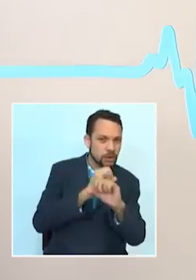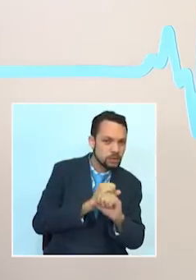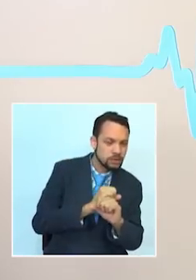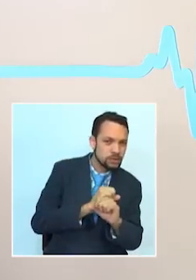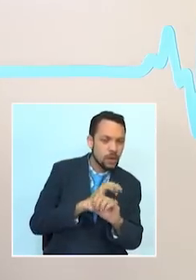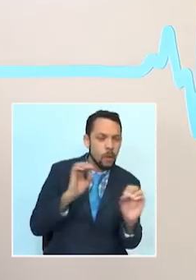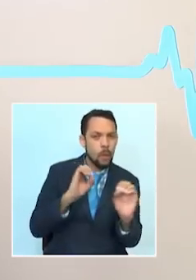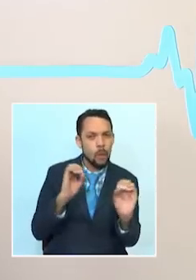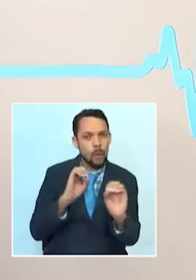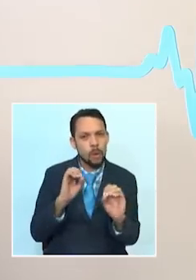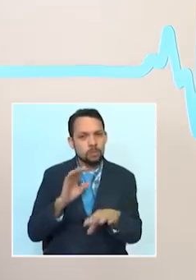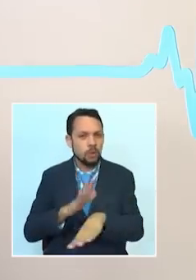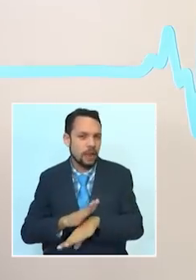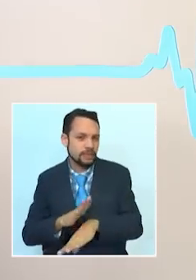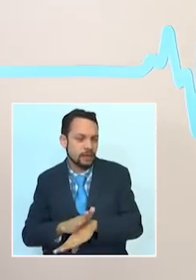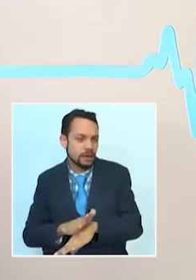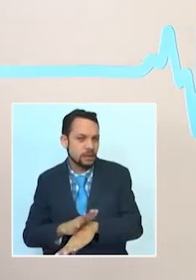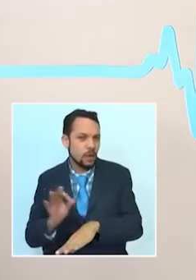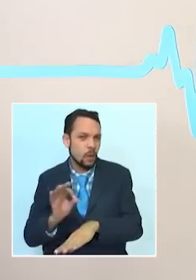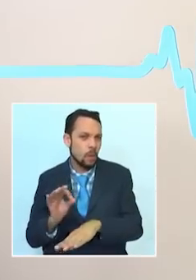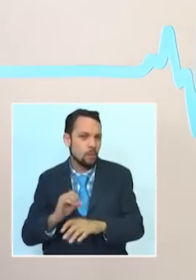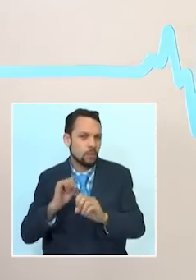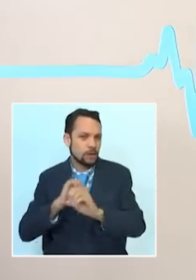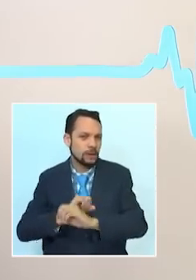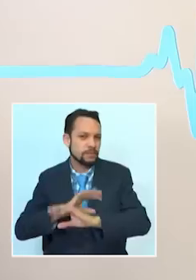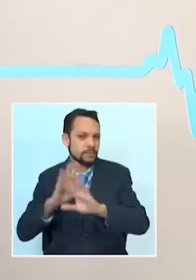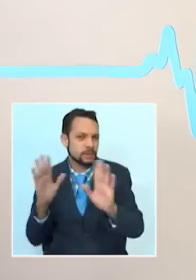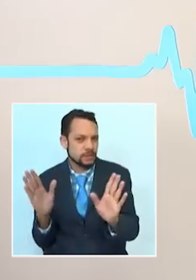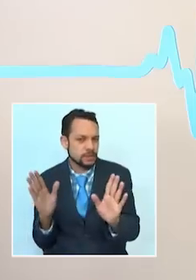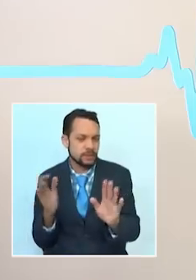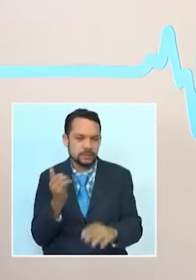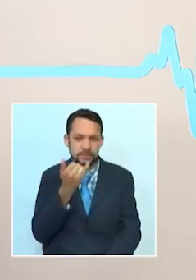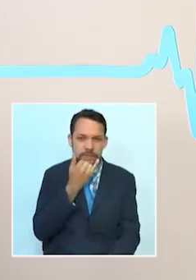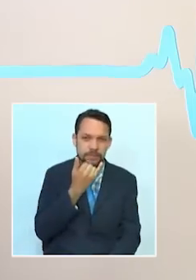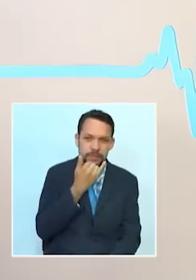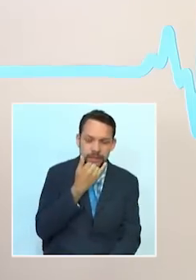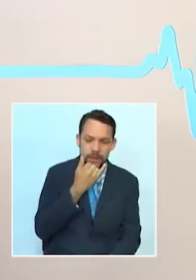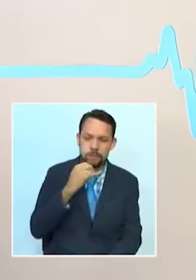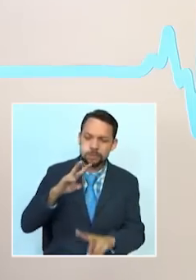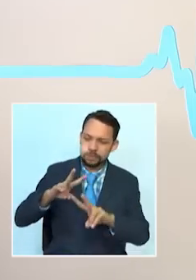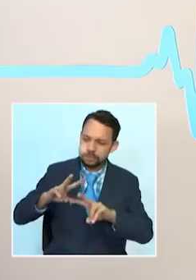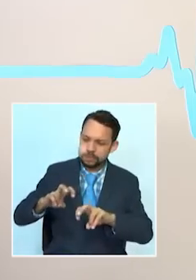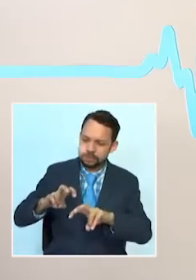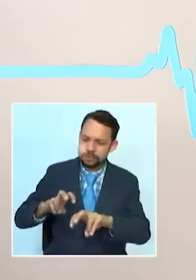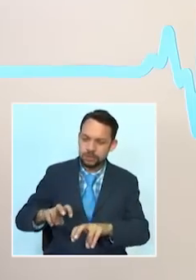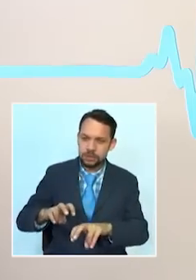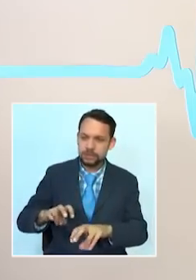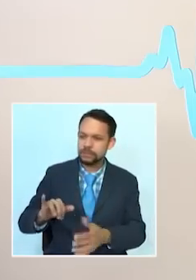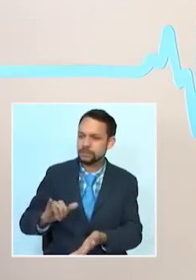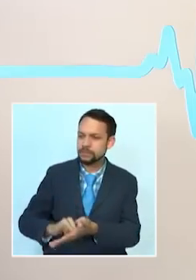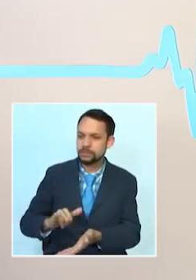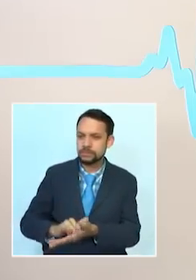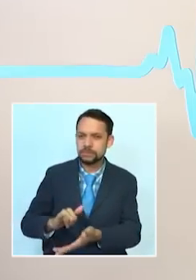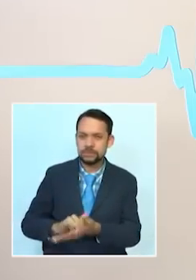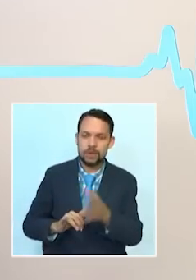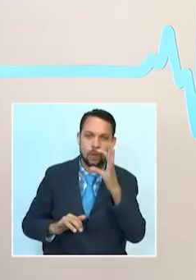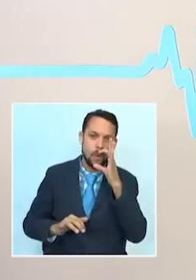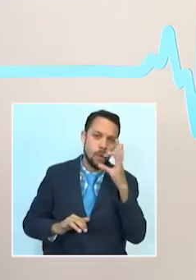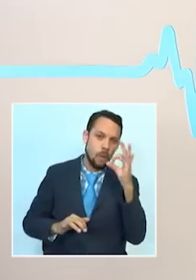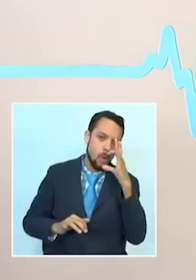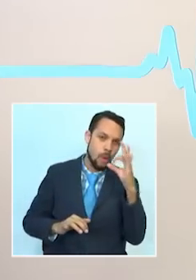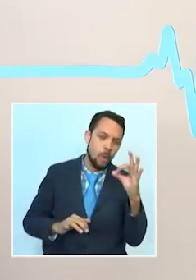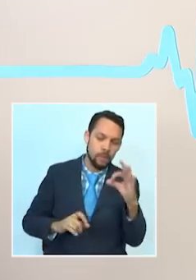mucho al baño orinar durante el día o qué es lo que está pasando aquí entonces es importante en el hombre hacer un examen de